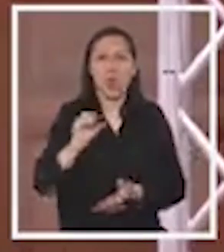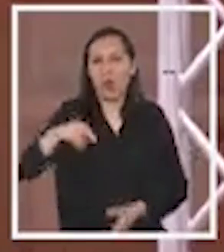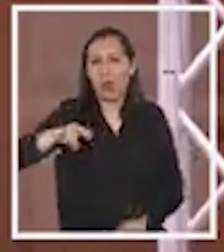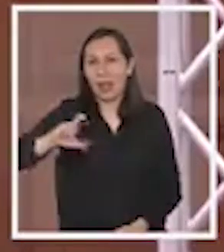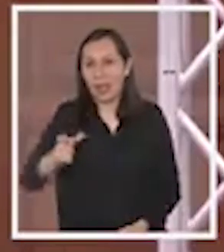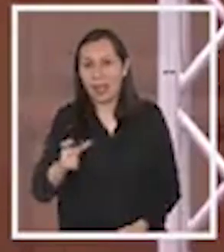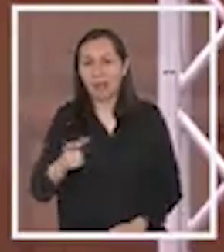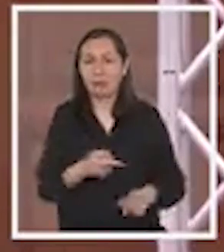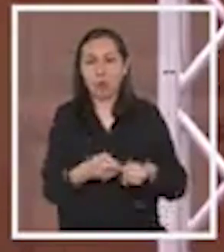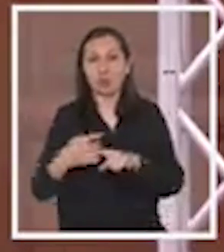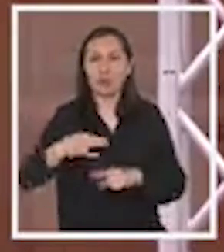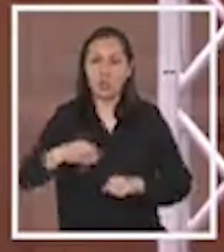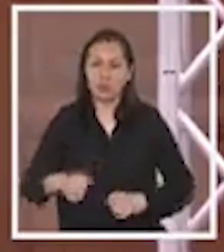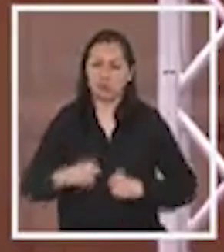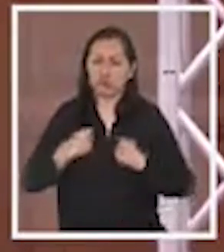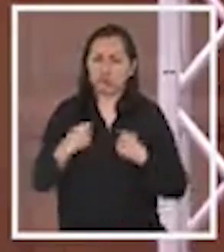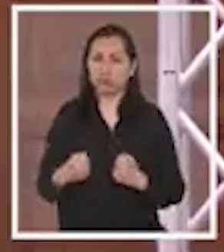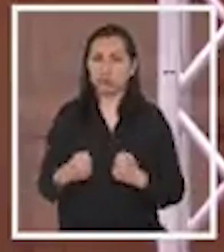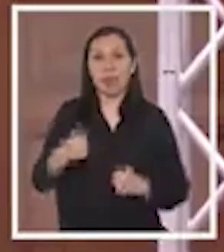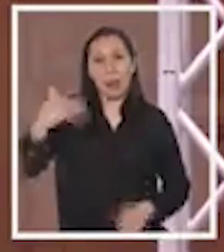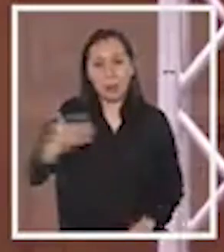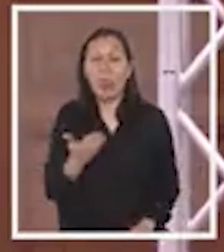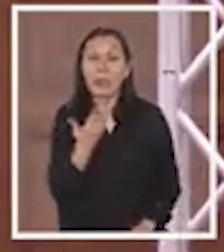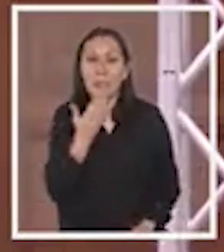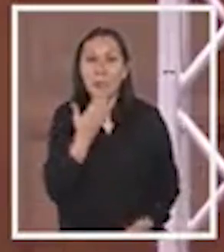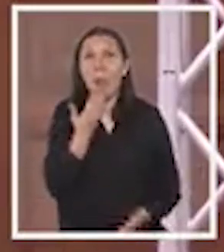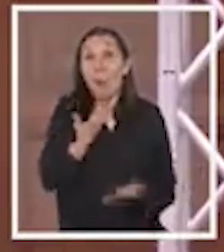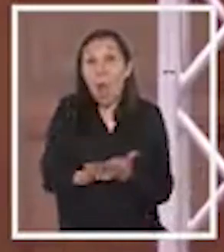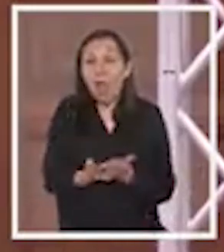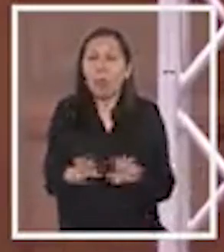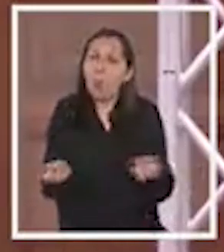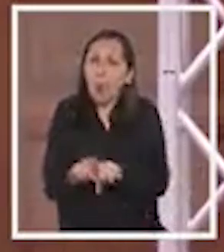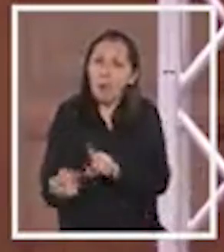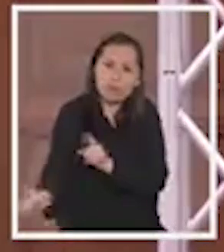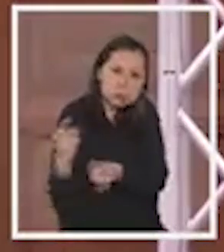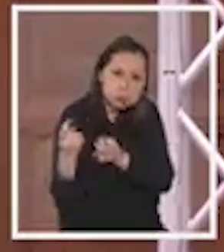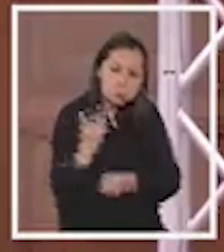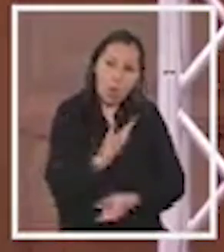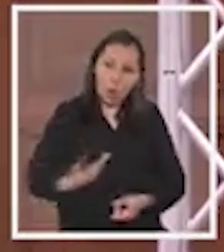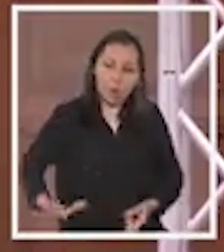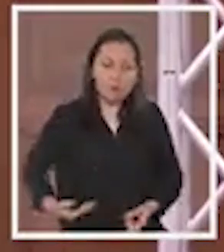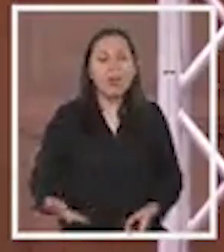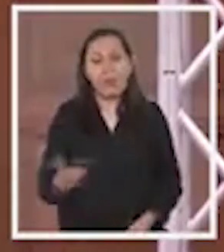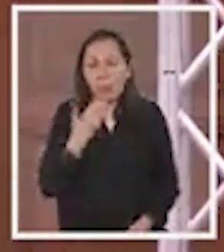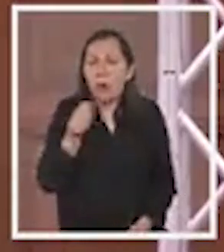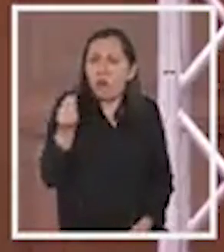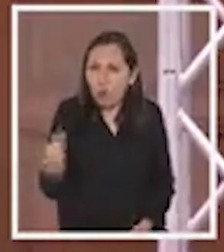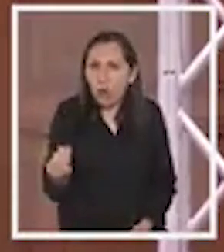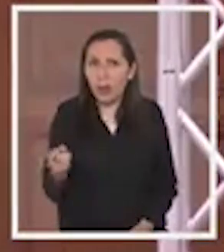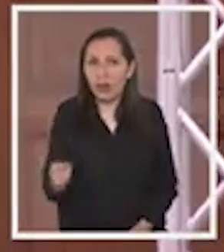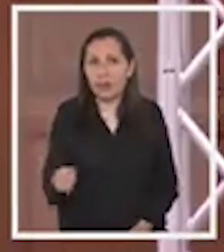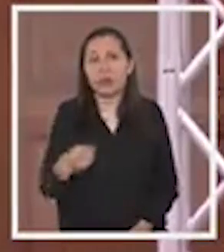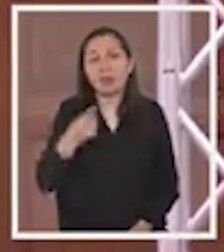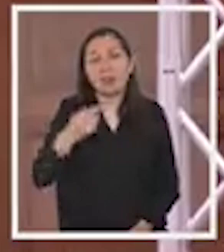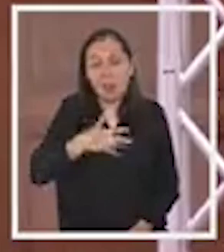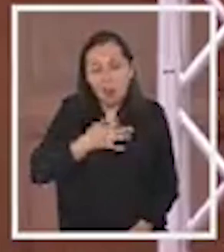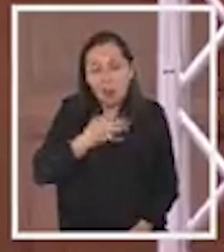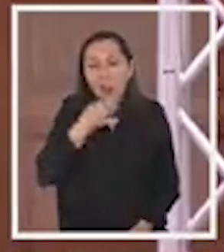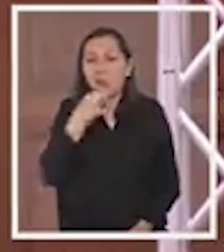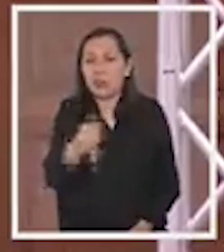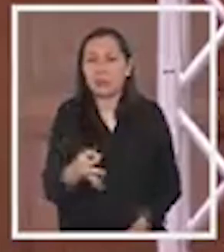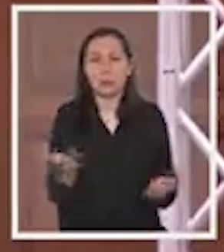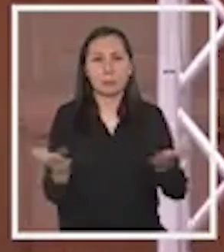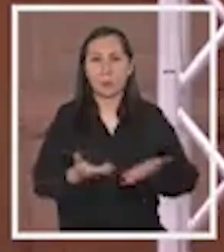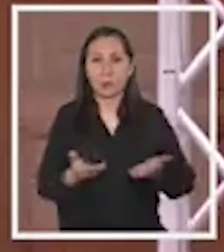civil empoderada son fundamentales también cuando critican al gobierno. Y eso quiero plantearlo